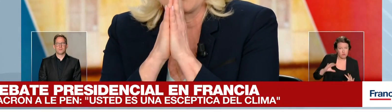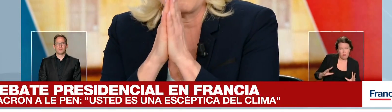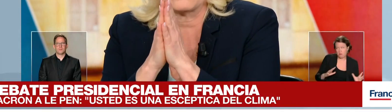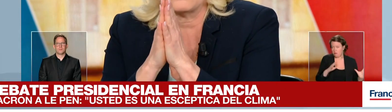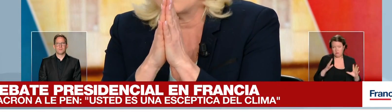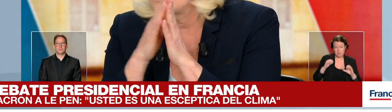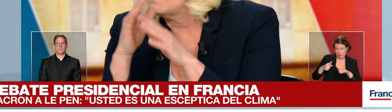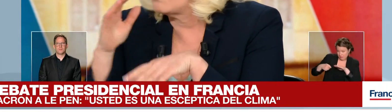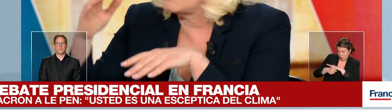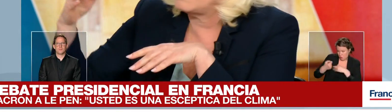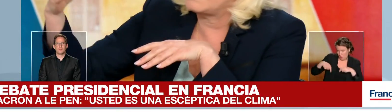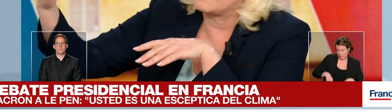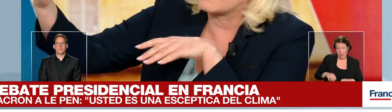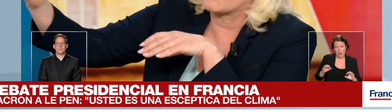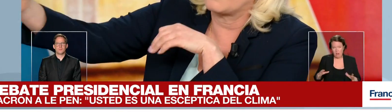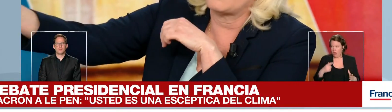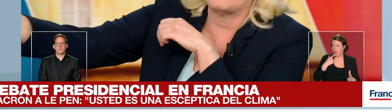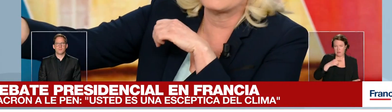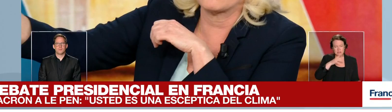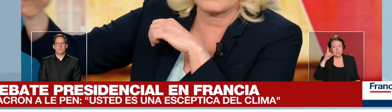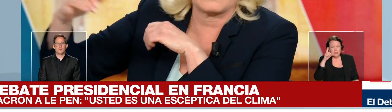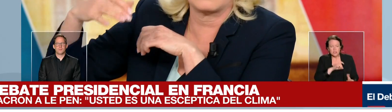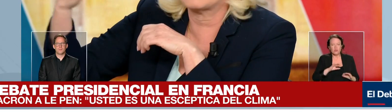el fuel, en fin, ni siquiera